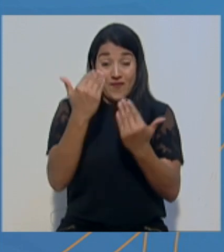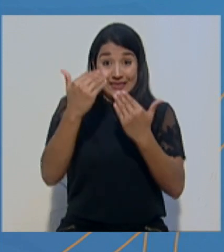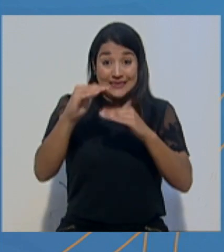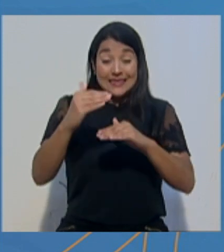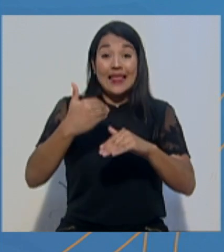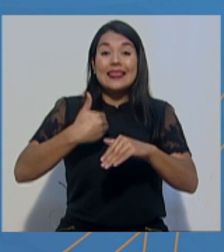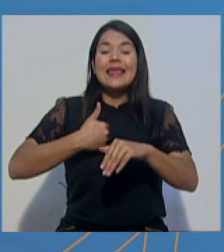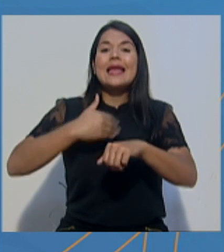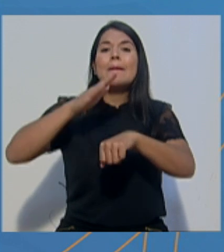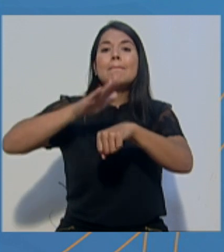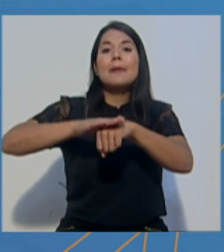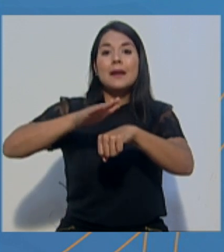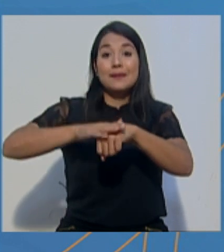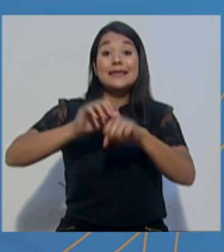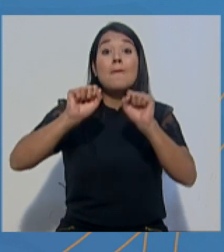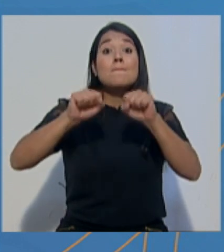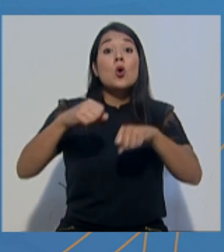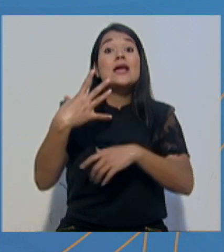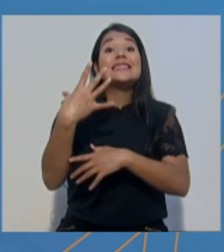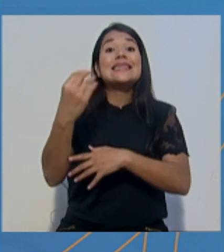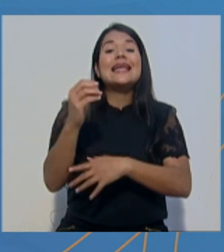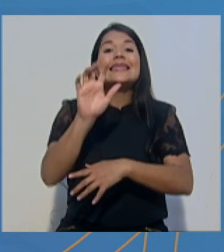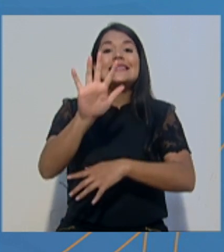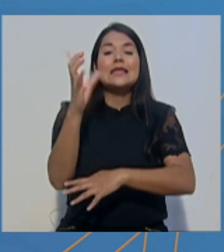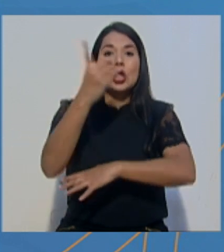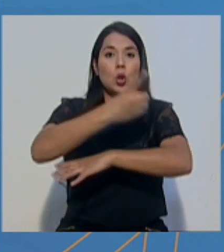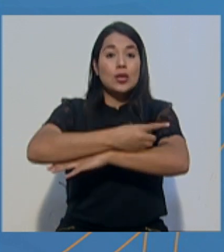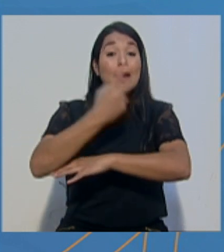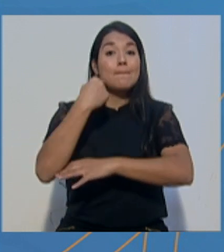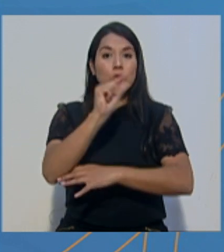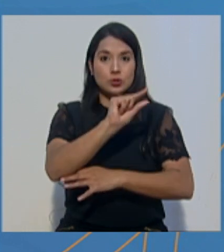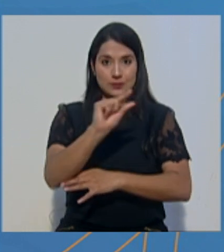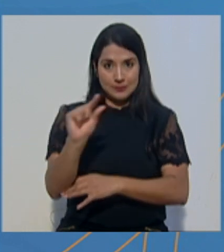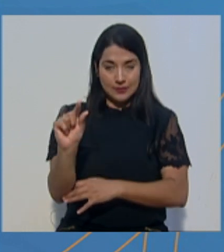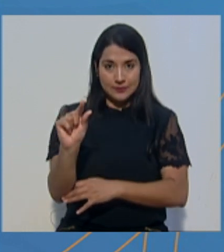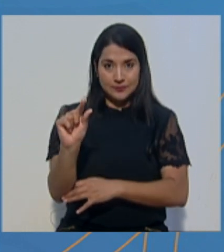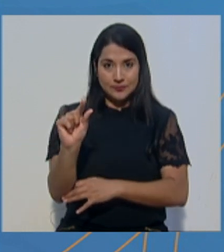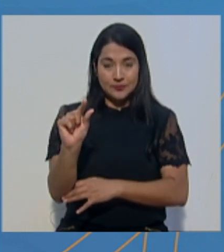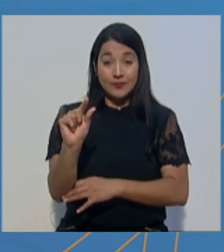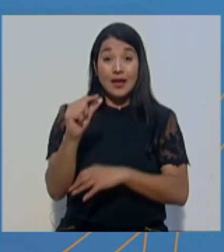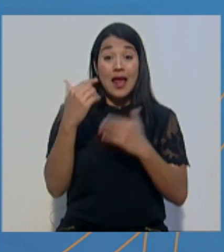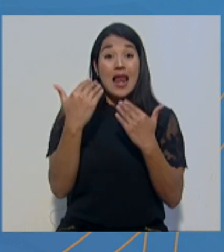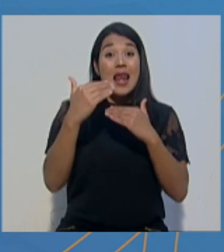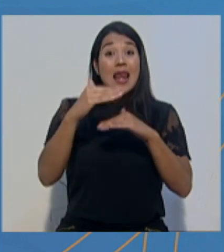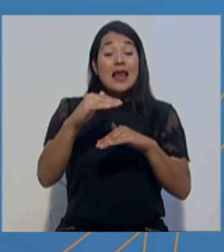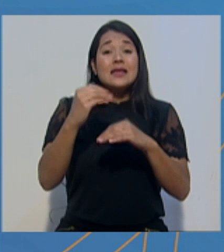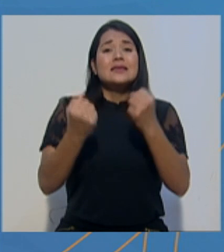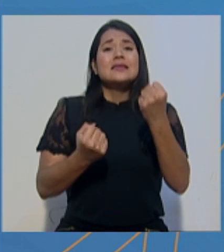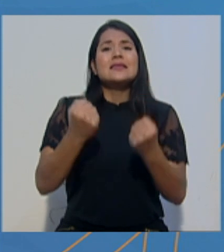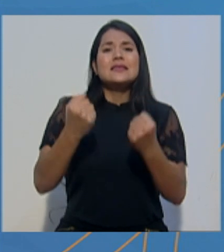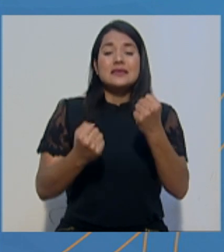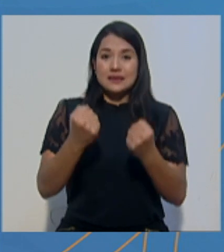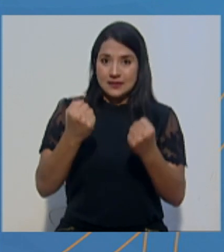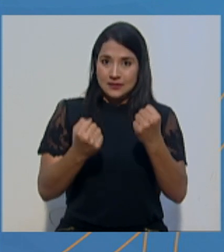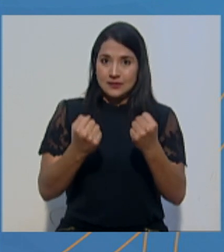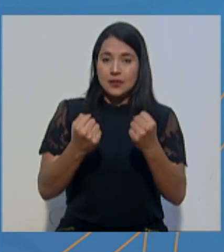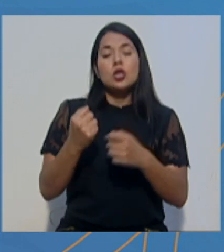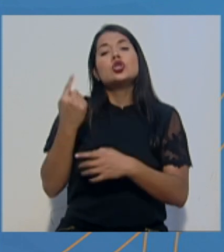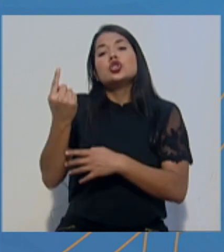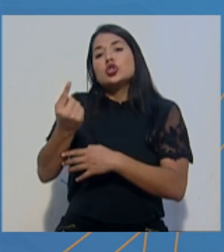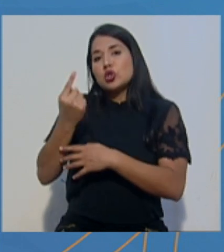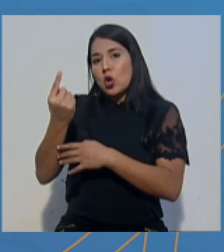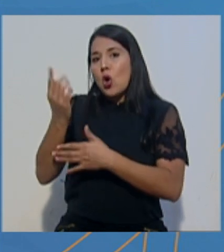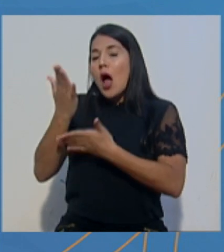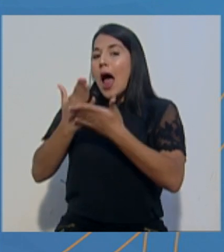la posibilidad de circular 5 días a la semana. Las restricciones serían, salvo la lista